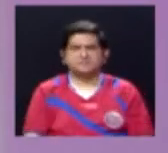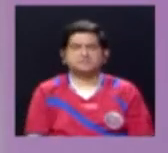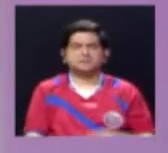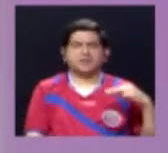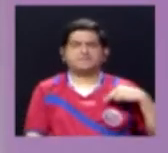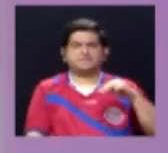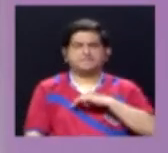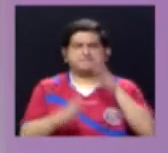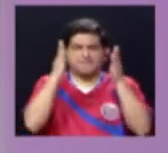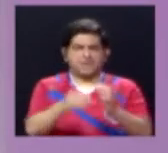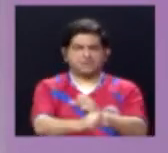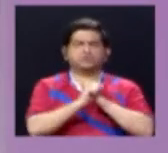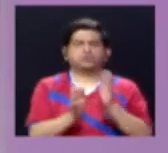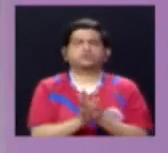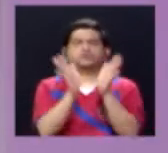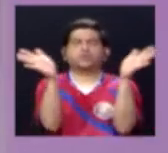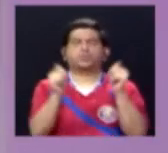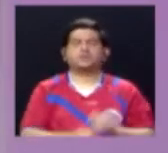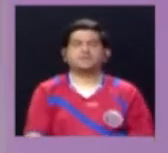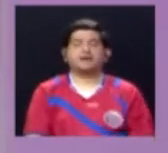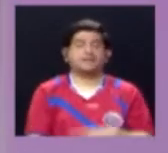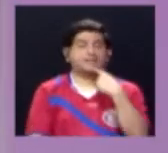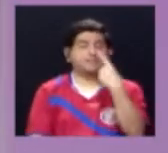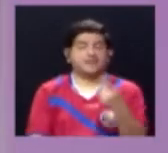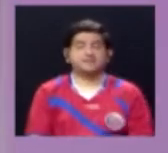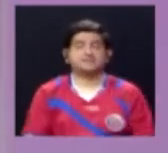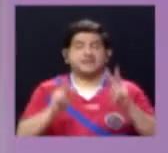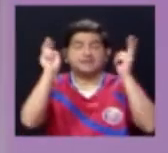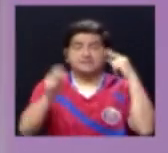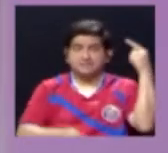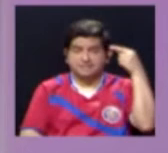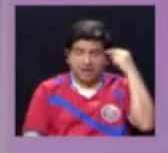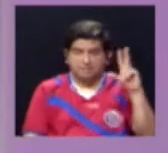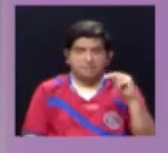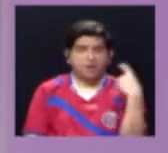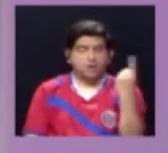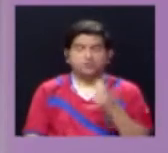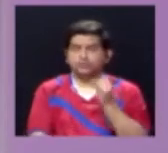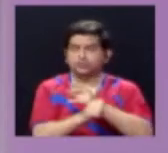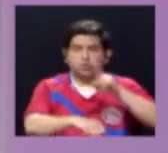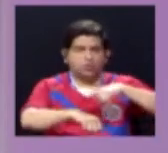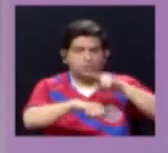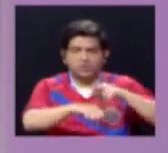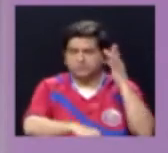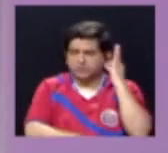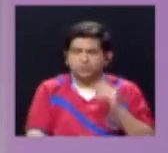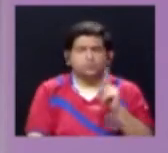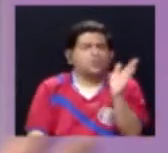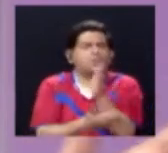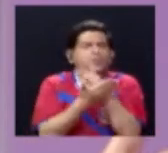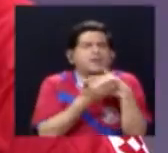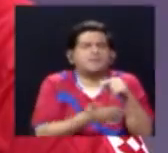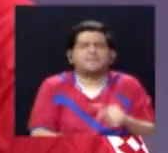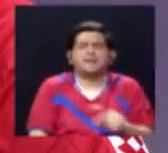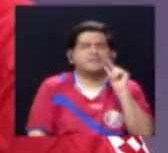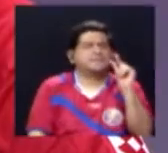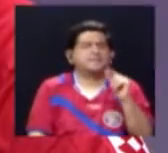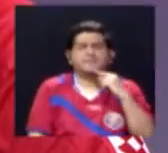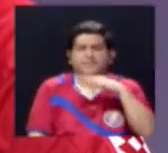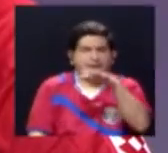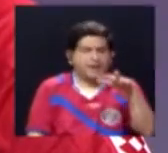de seguridad pública diciendo que era un tema estado no solo del dínamo de un pedacito de la realidad